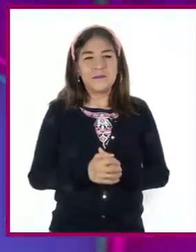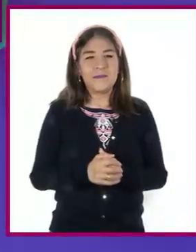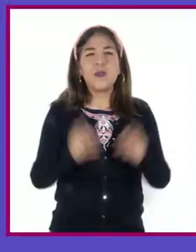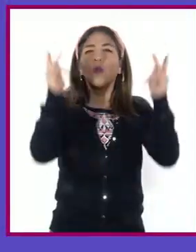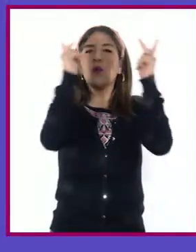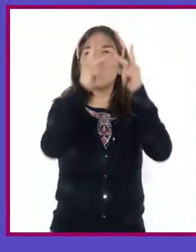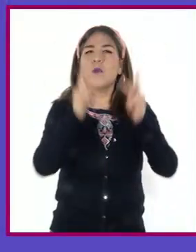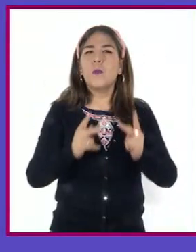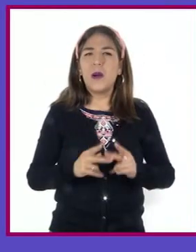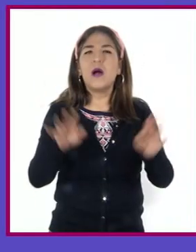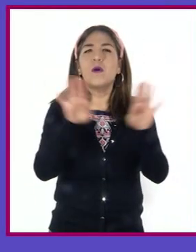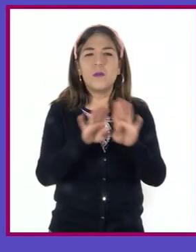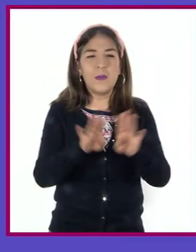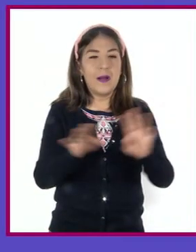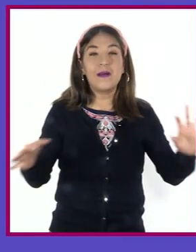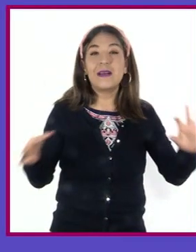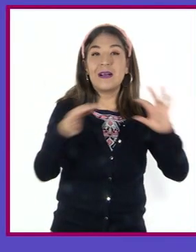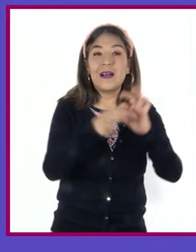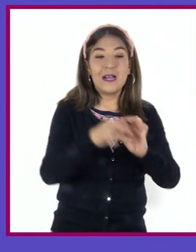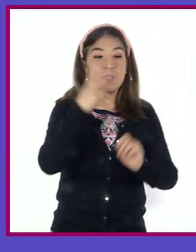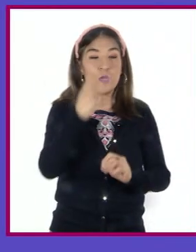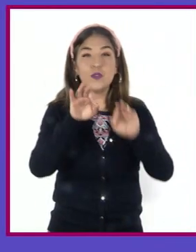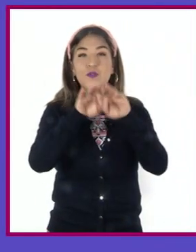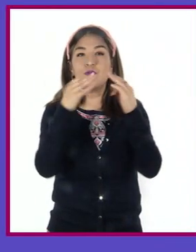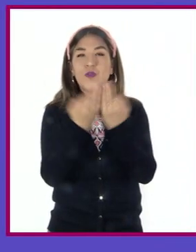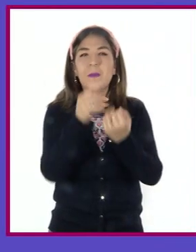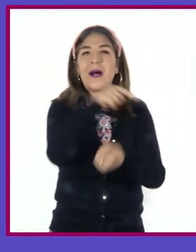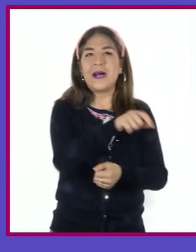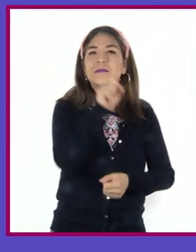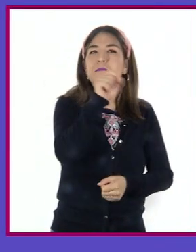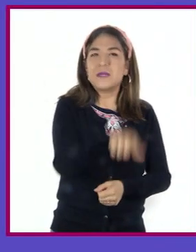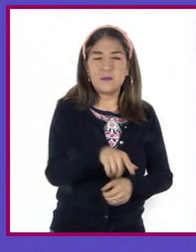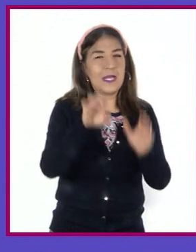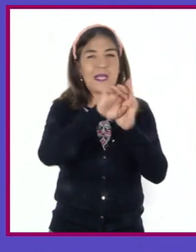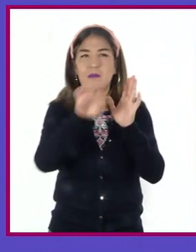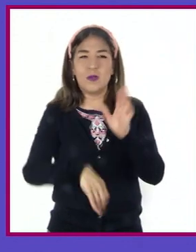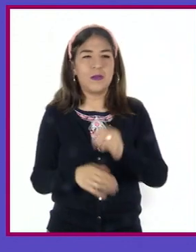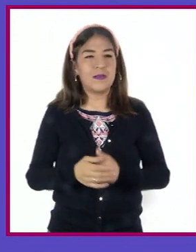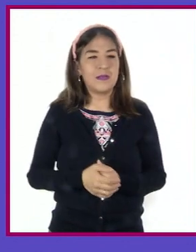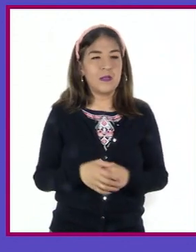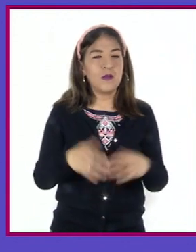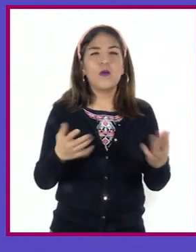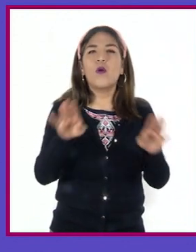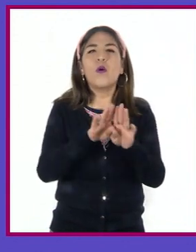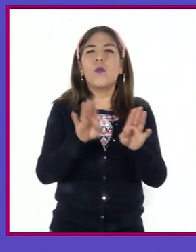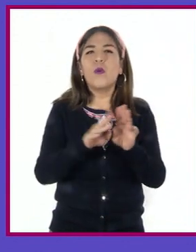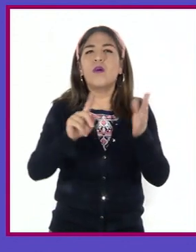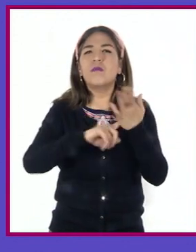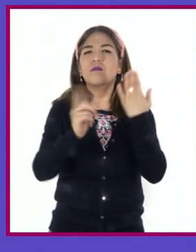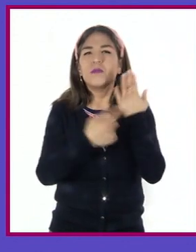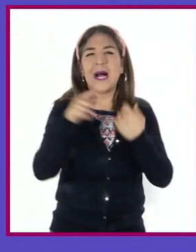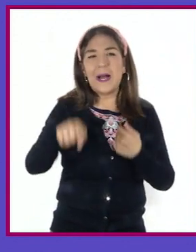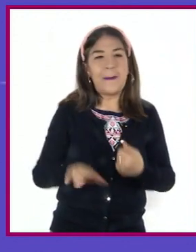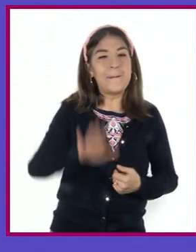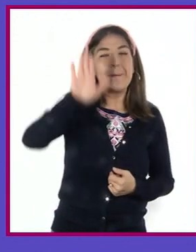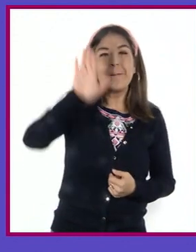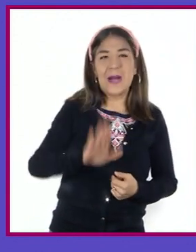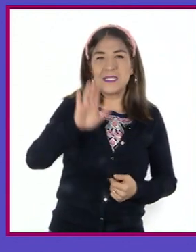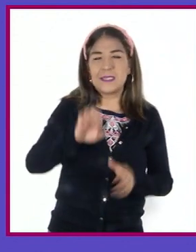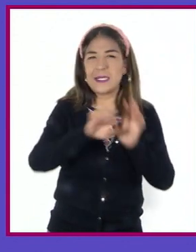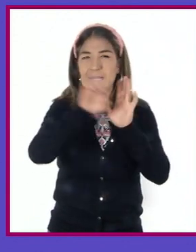producía. Vayamos con otra. Y las hojas caían en el agua de tu alma. Aquí